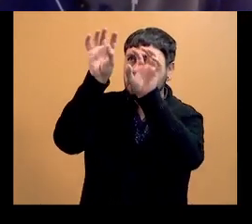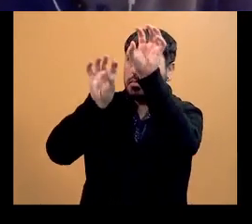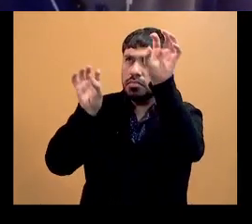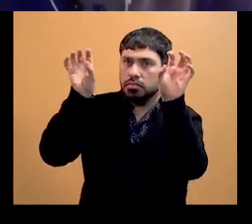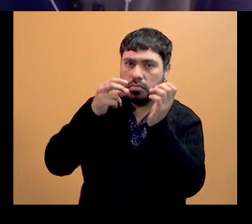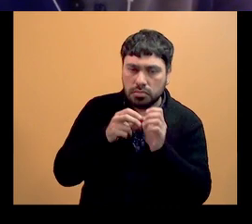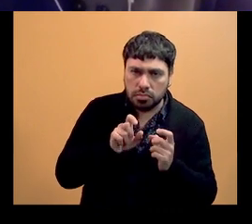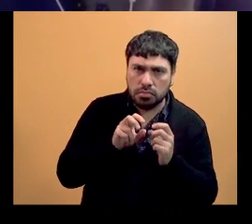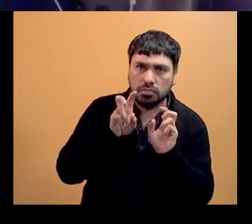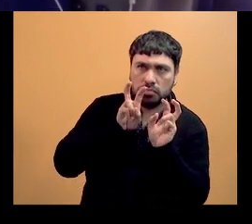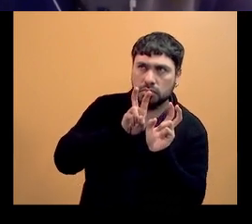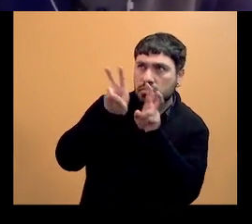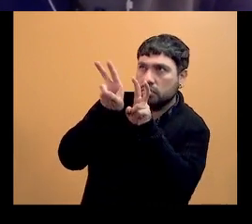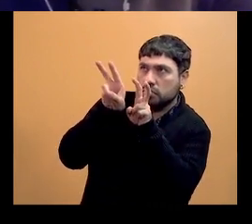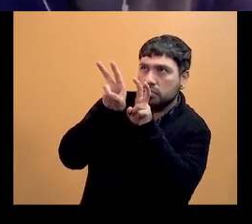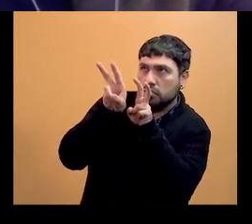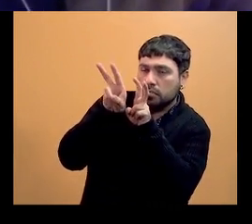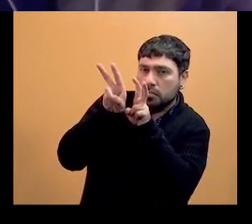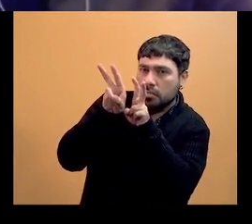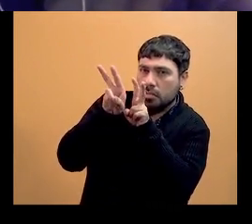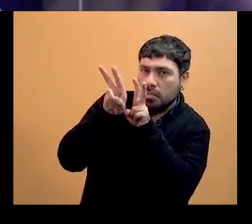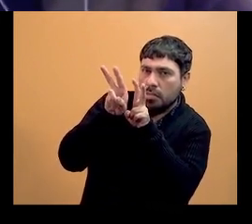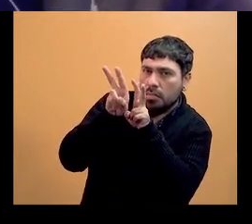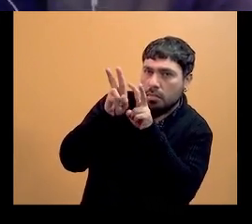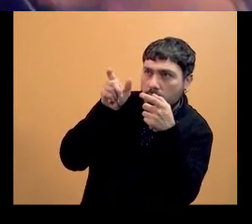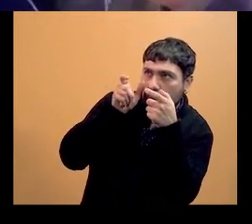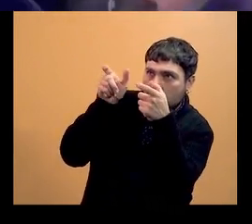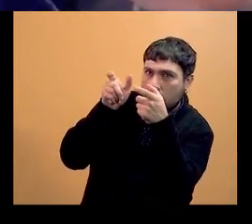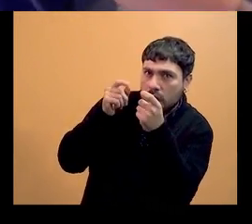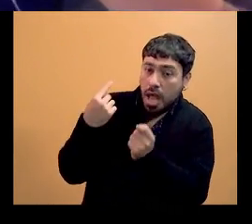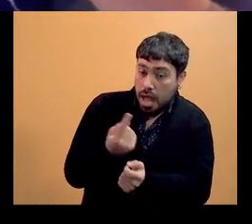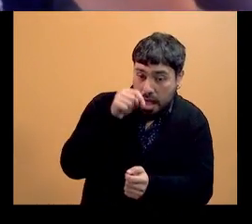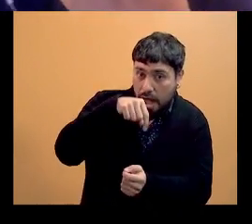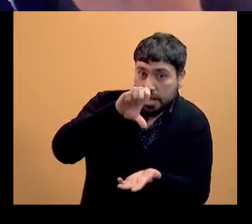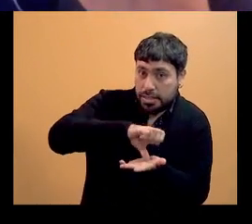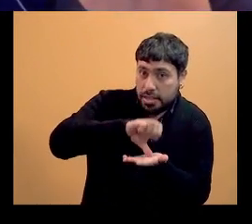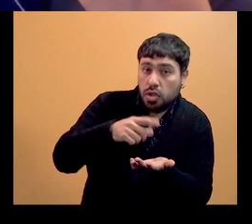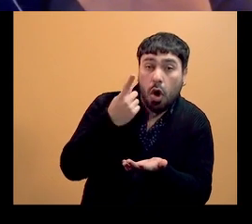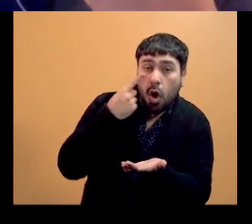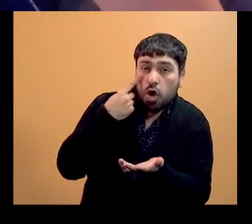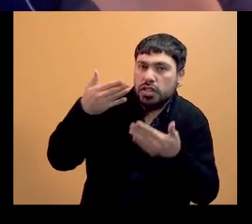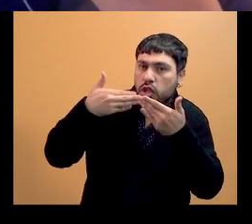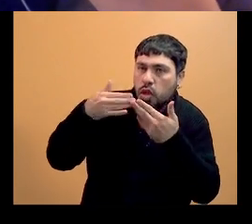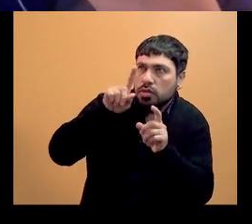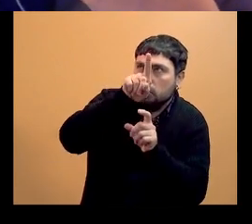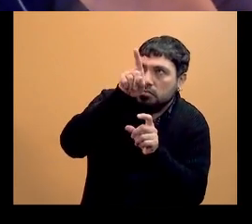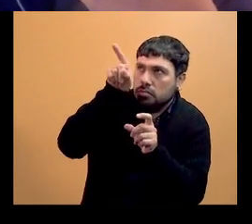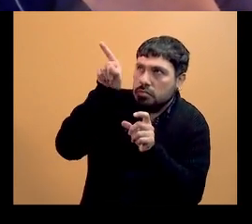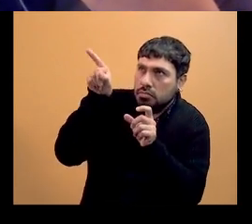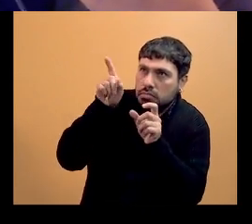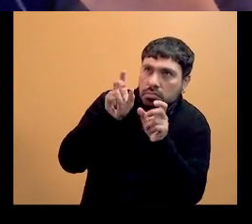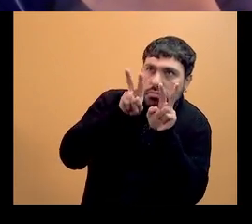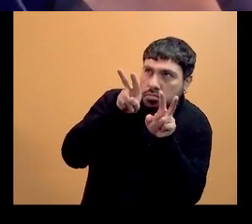rodando, circulando la Tierra. Por lo tanto, conocemos constantemente su posición y por lo tanto eso evita cualquier riesgo